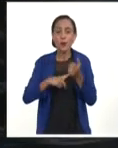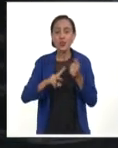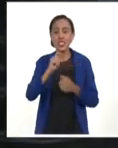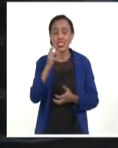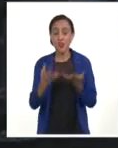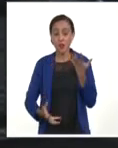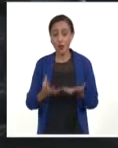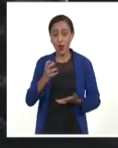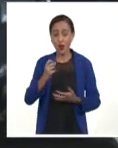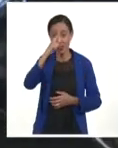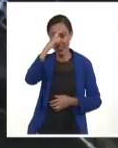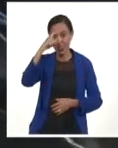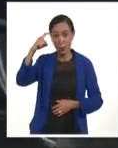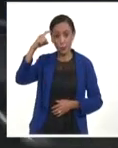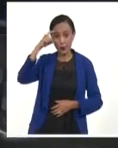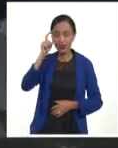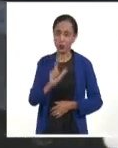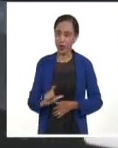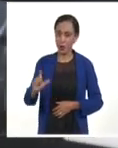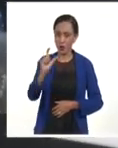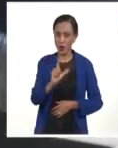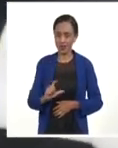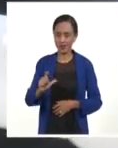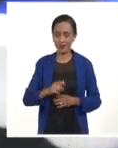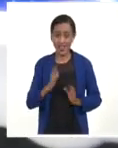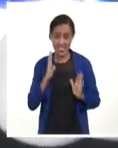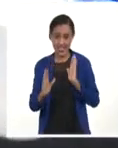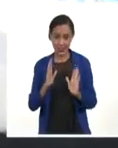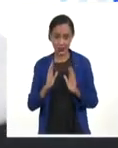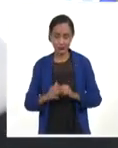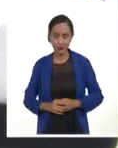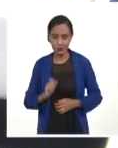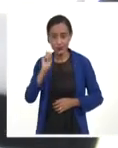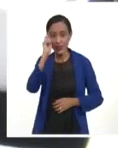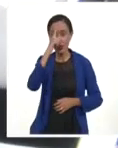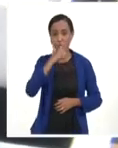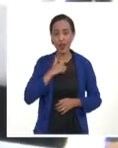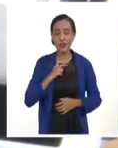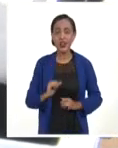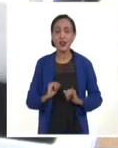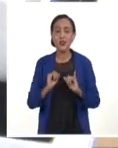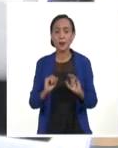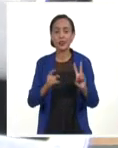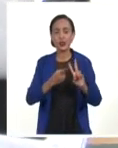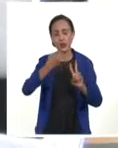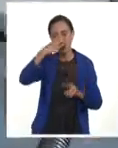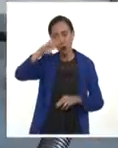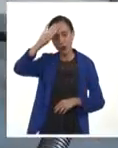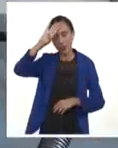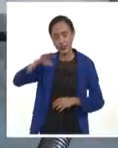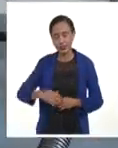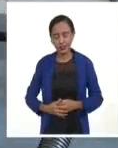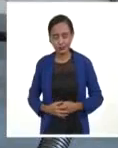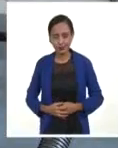Santi Spíritus y Camagüey. En Ciego de Ávila, Eric Llanes y